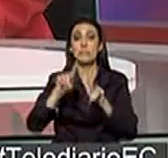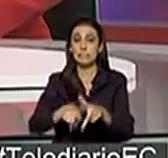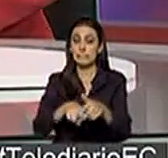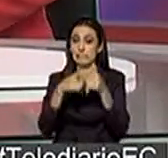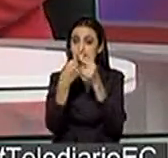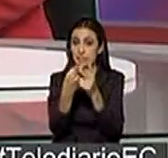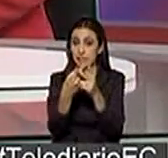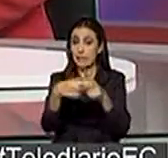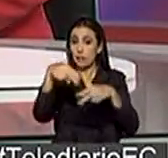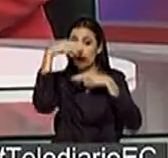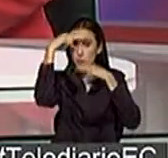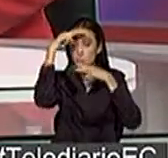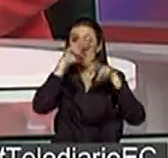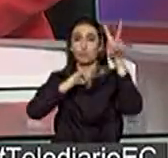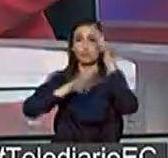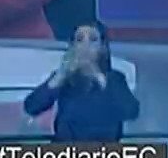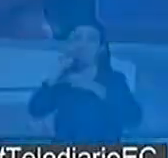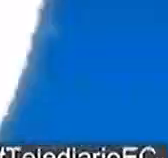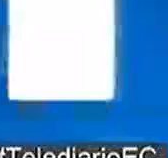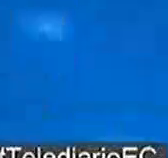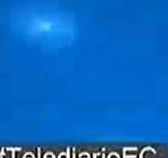inmediato a revisar los titulares